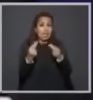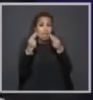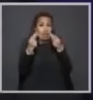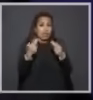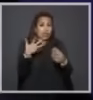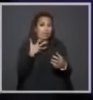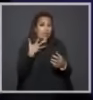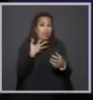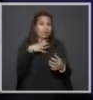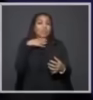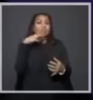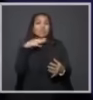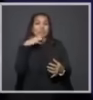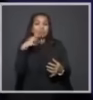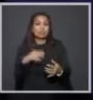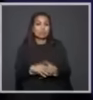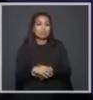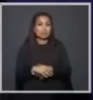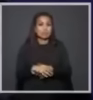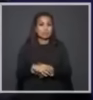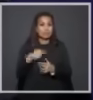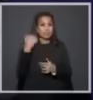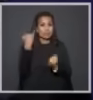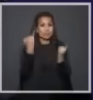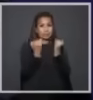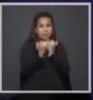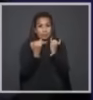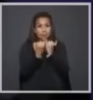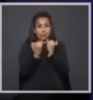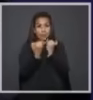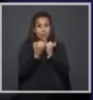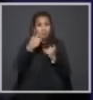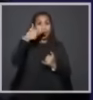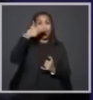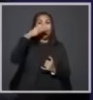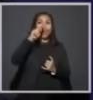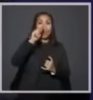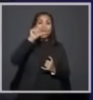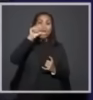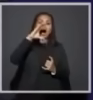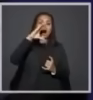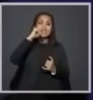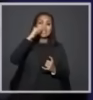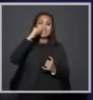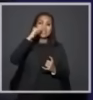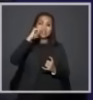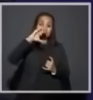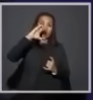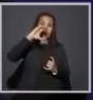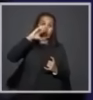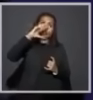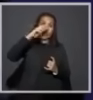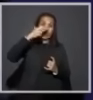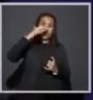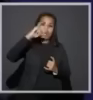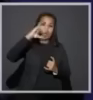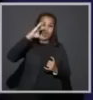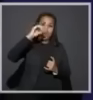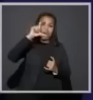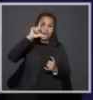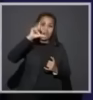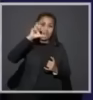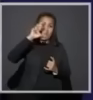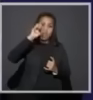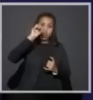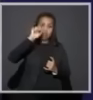mafia del poder. Así como existen los guachicoleros de abajo, estos que ordeñan los ductos, que se roban la gasolina, así están